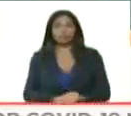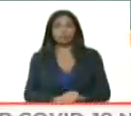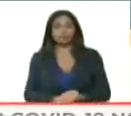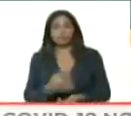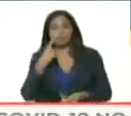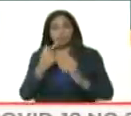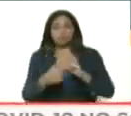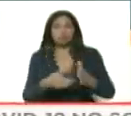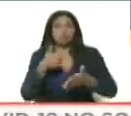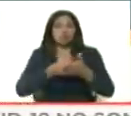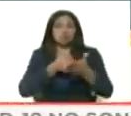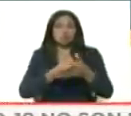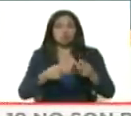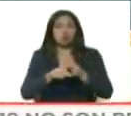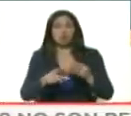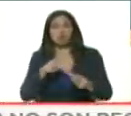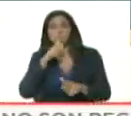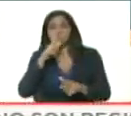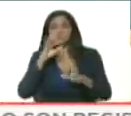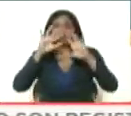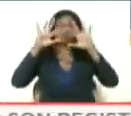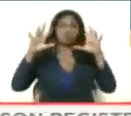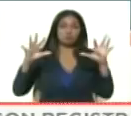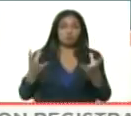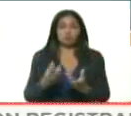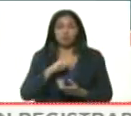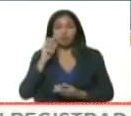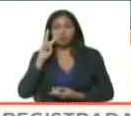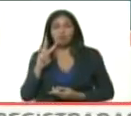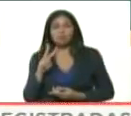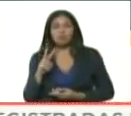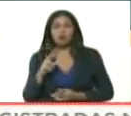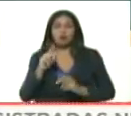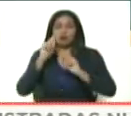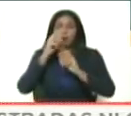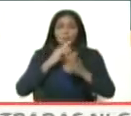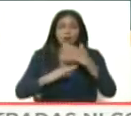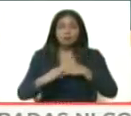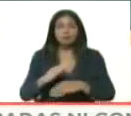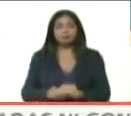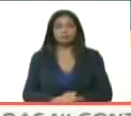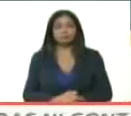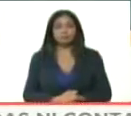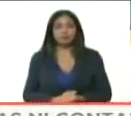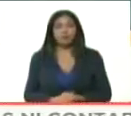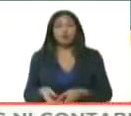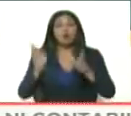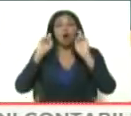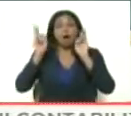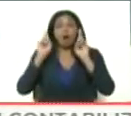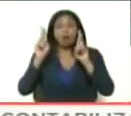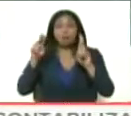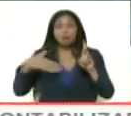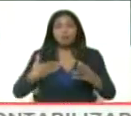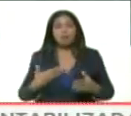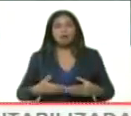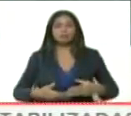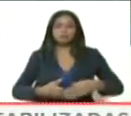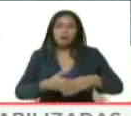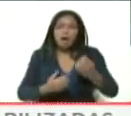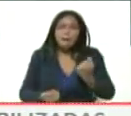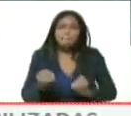del combate contra esta terrible pandemia que hoy azota a la humanidad, ojalá pudiera él extender una mano